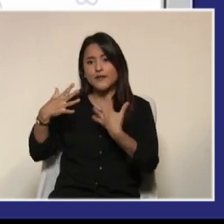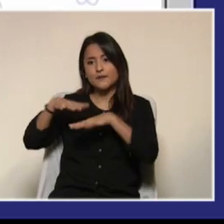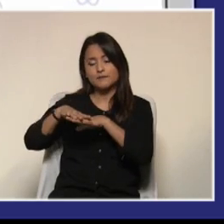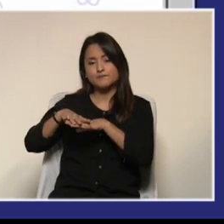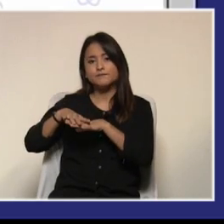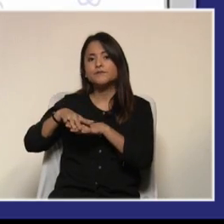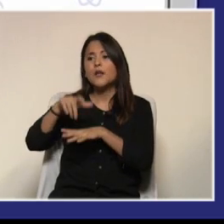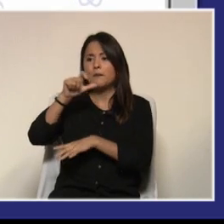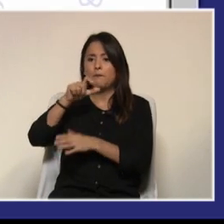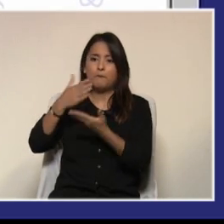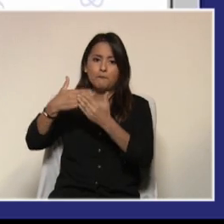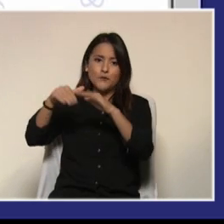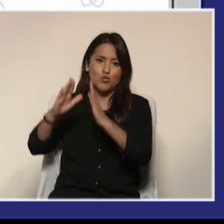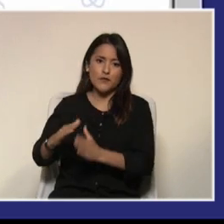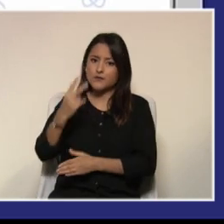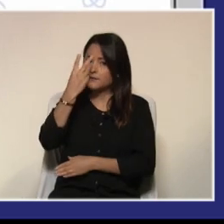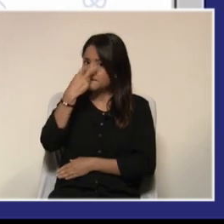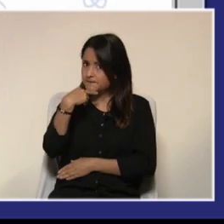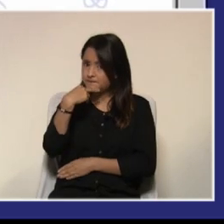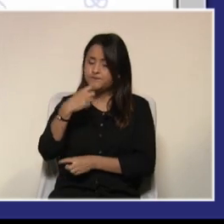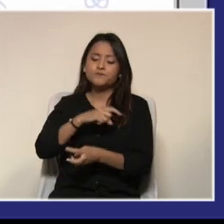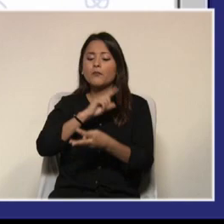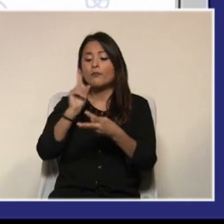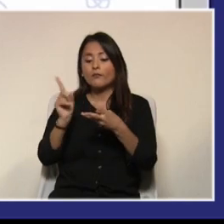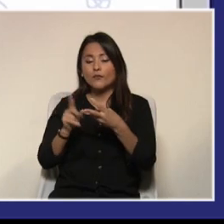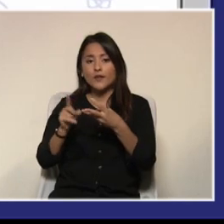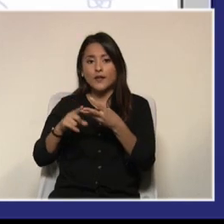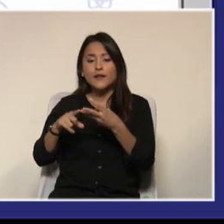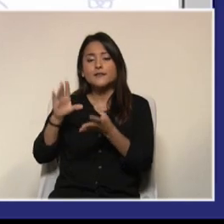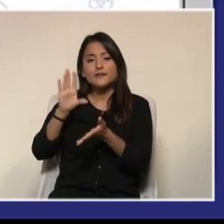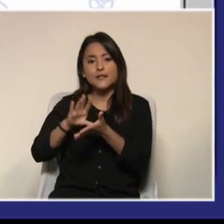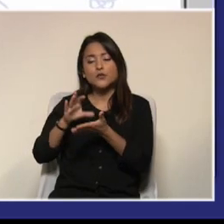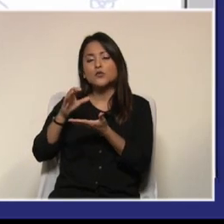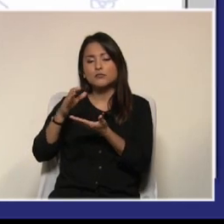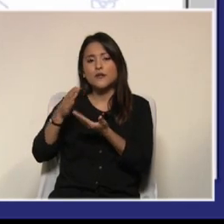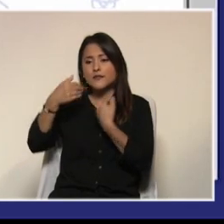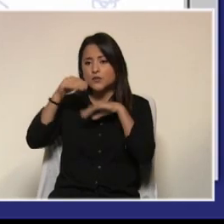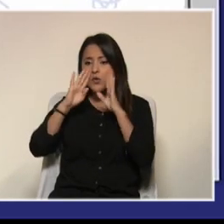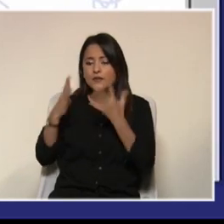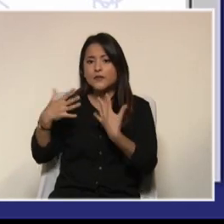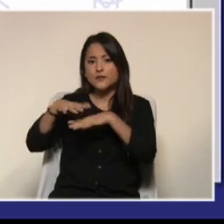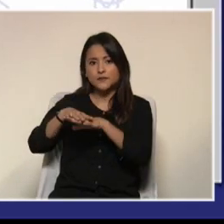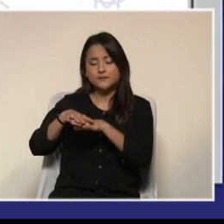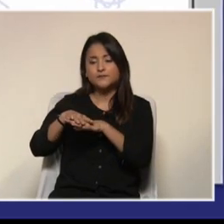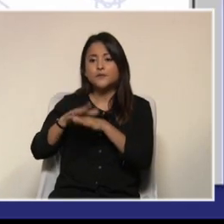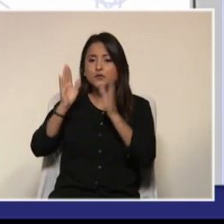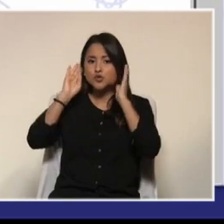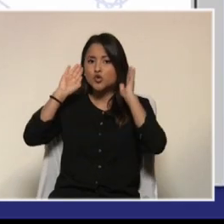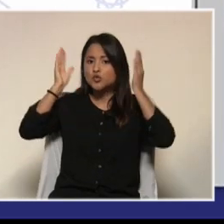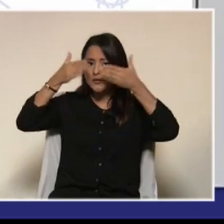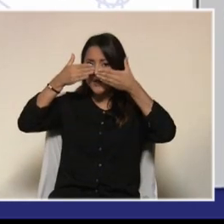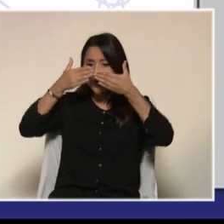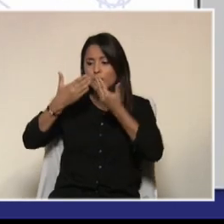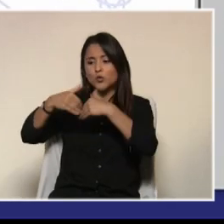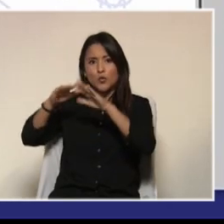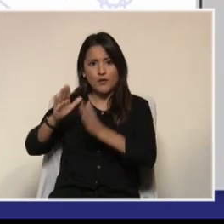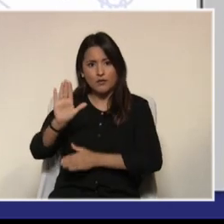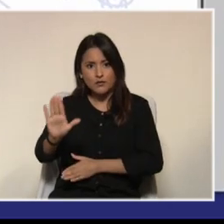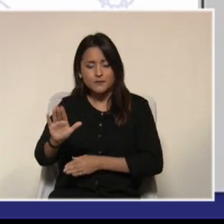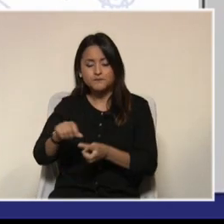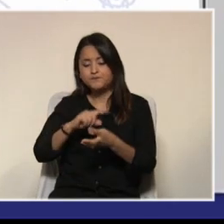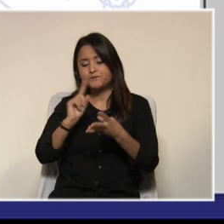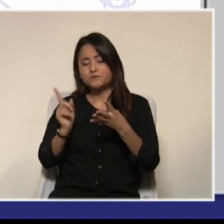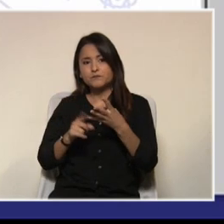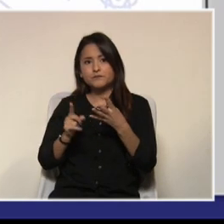con deficiencia visual. Tenemos también el Centro de Atención Integral para los estudiantes con sordoceguera. Tenemos